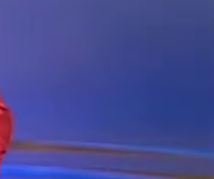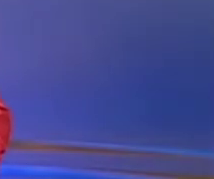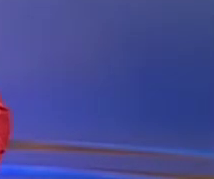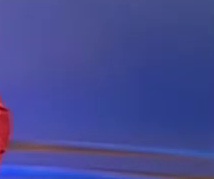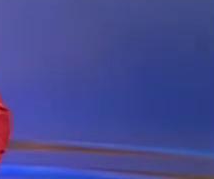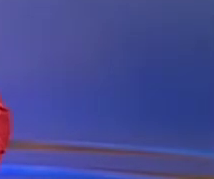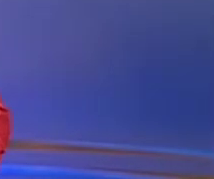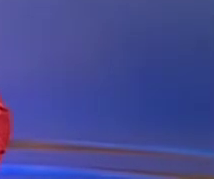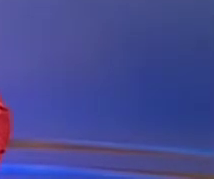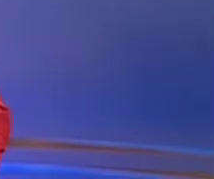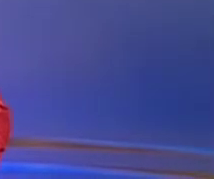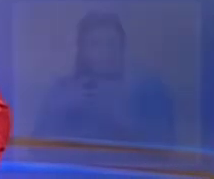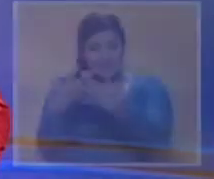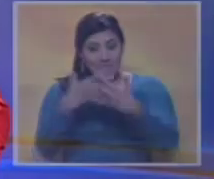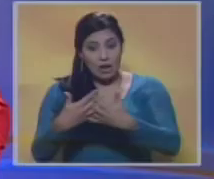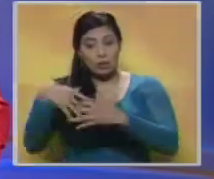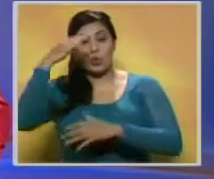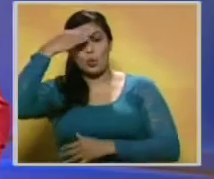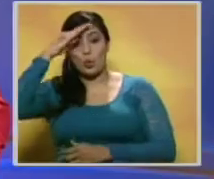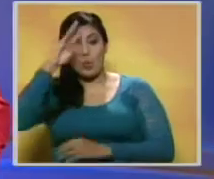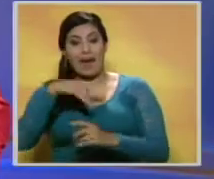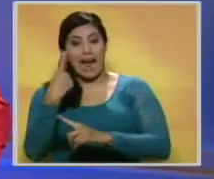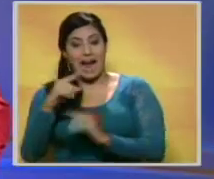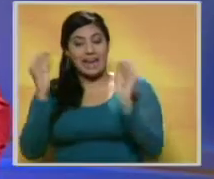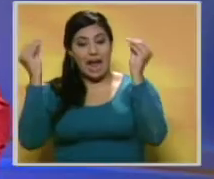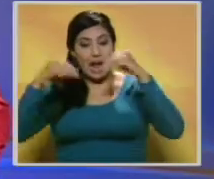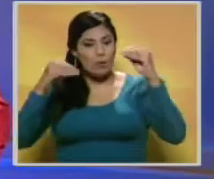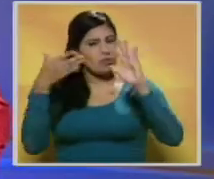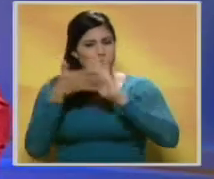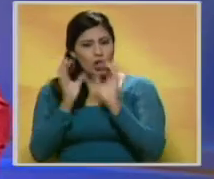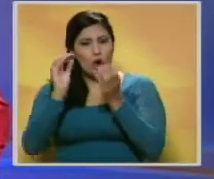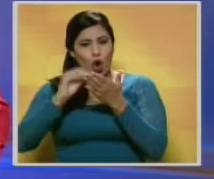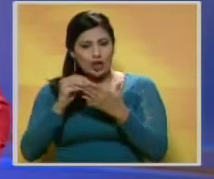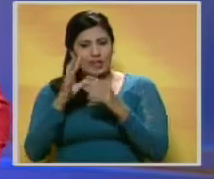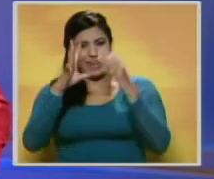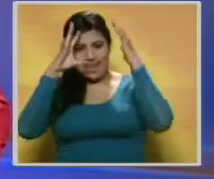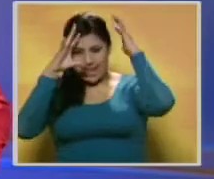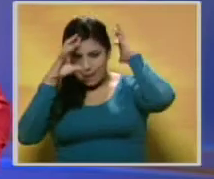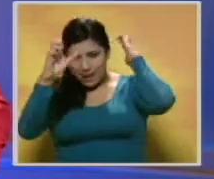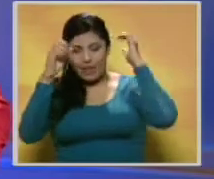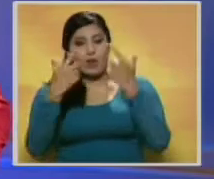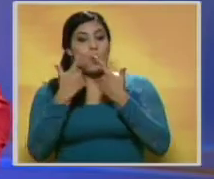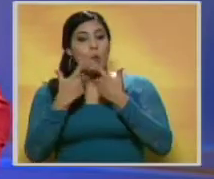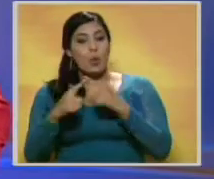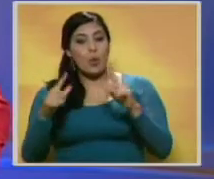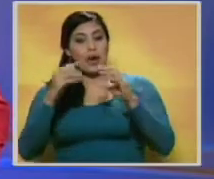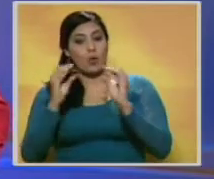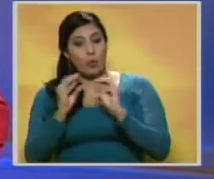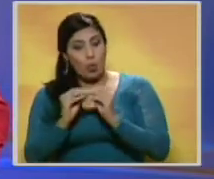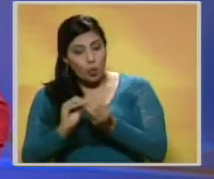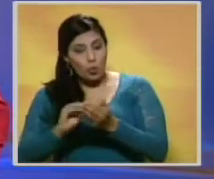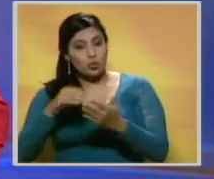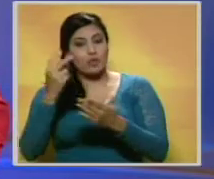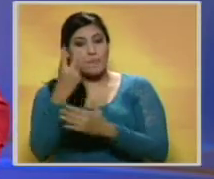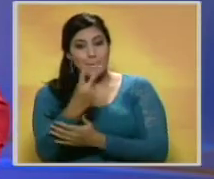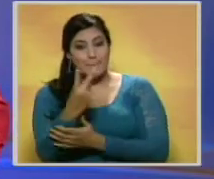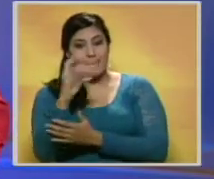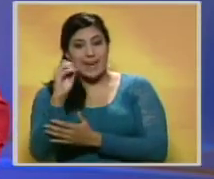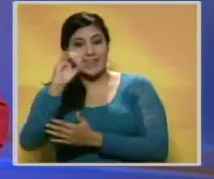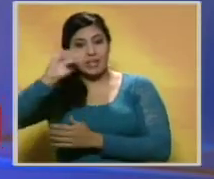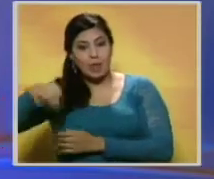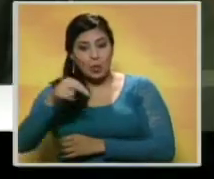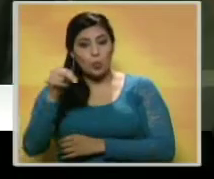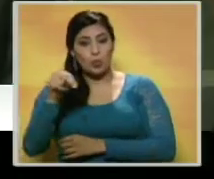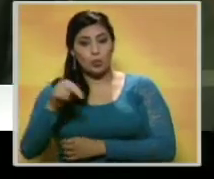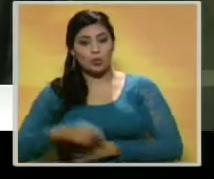Los gobiernos de Estados Unidos y Cuba llegaron a un acuerdo para reabrir las embajadas en sus respectivos territorios el próximo 20 de